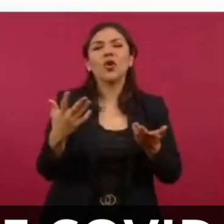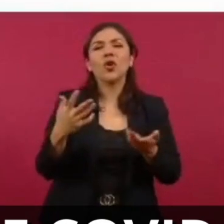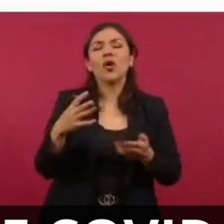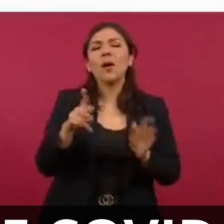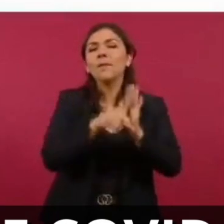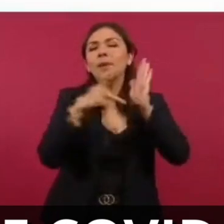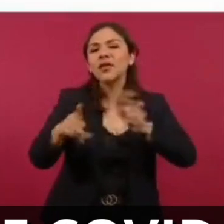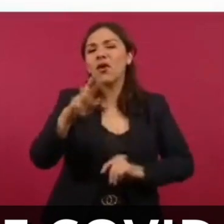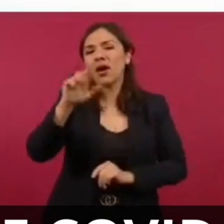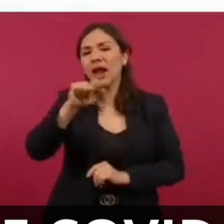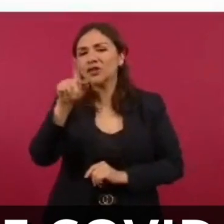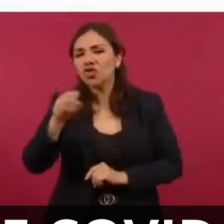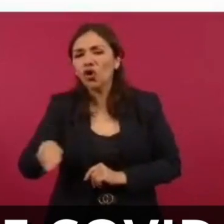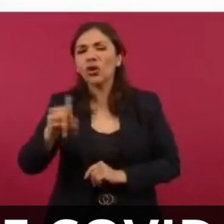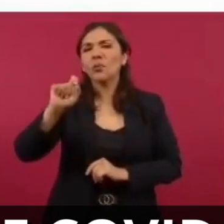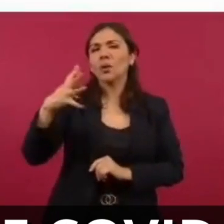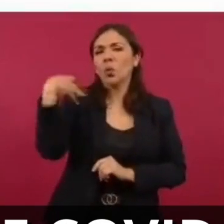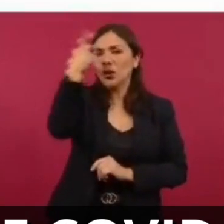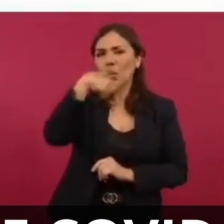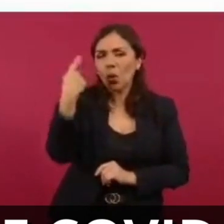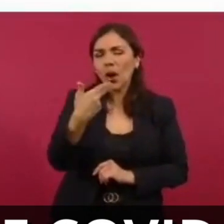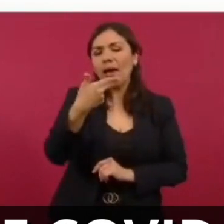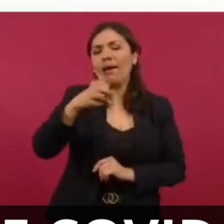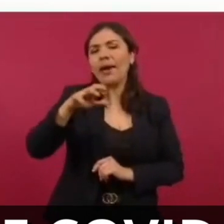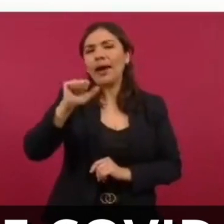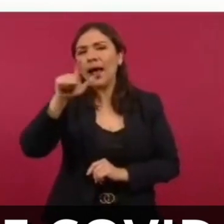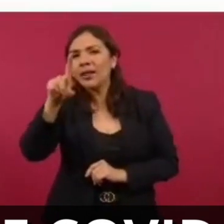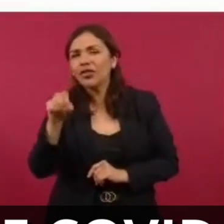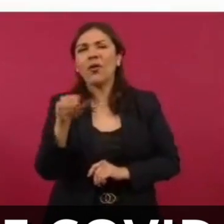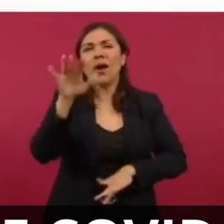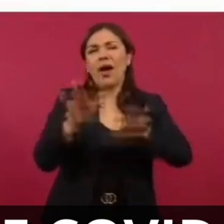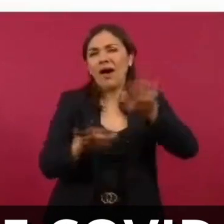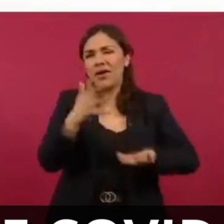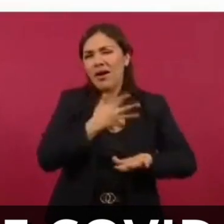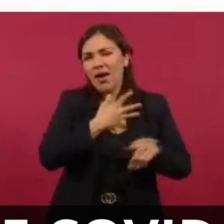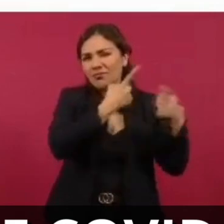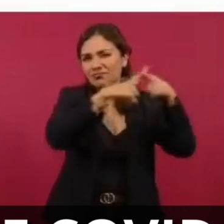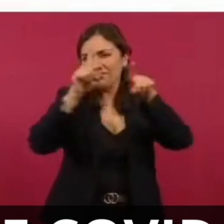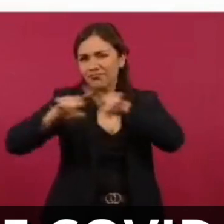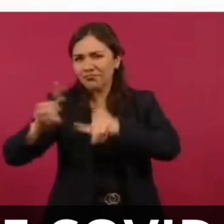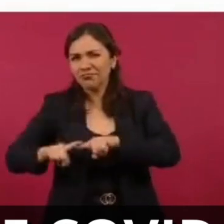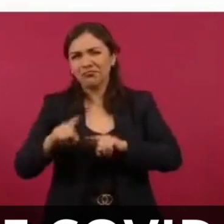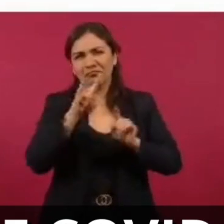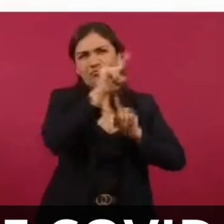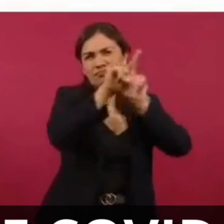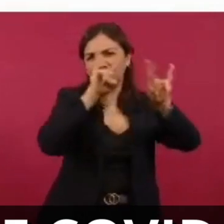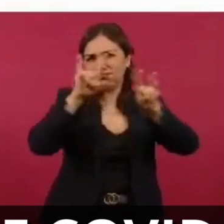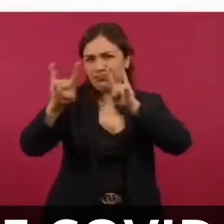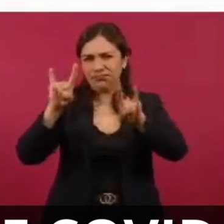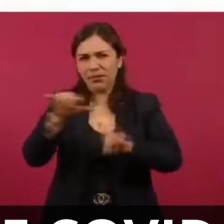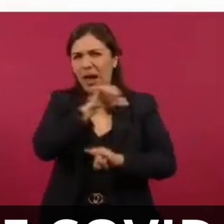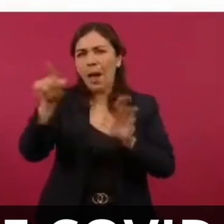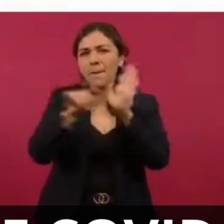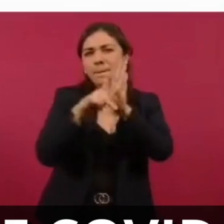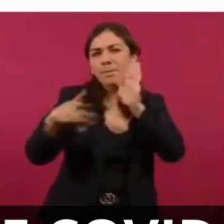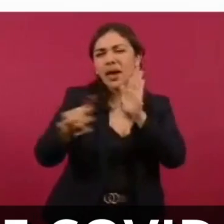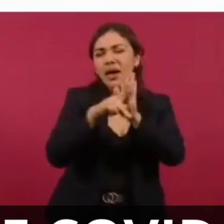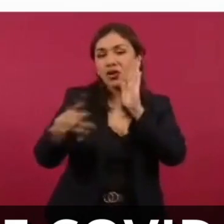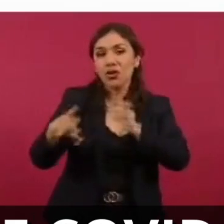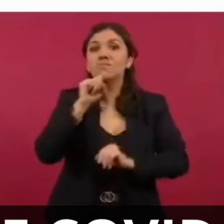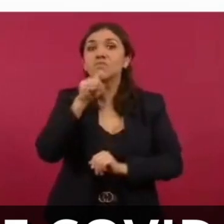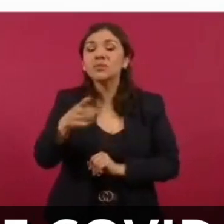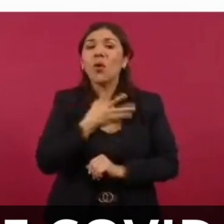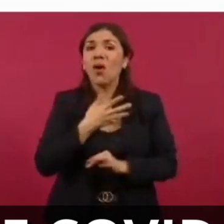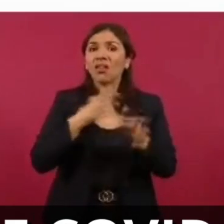diario 24 Horas, el Heraldo a veces, algunas veces Reforma y el Universal, que han tenido esta